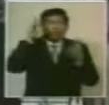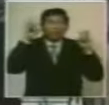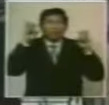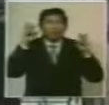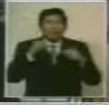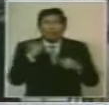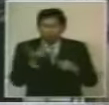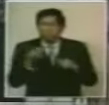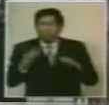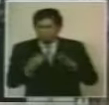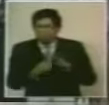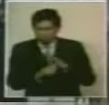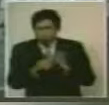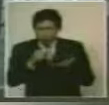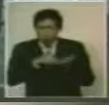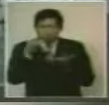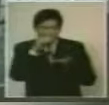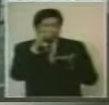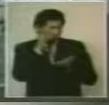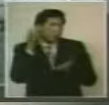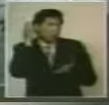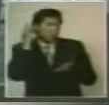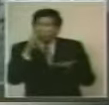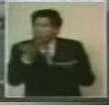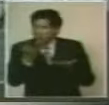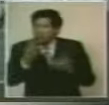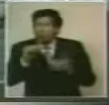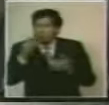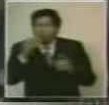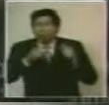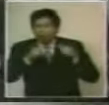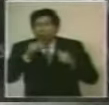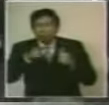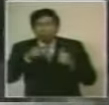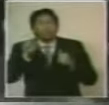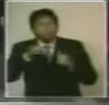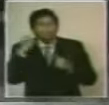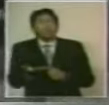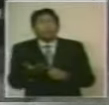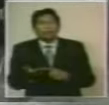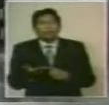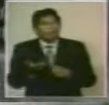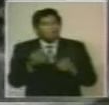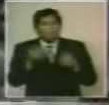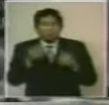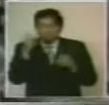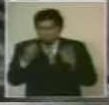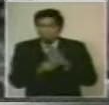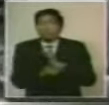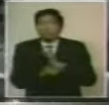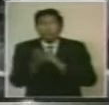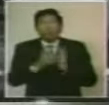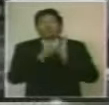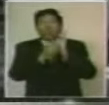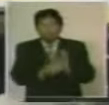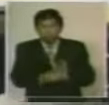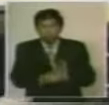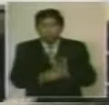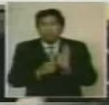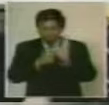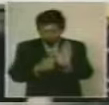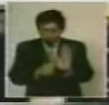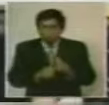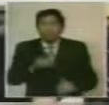Hubo corrupción en el fondo indígena. No hay duda que ese es un hecho incuestionable y demuestra un botón.